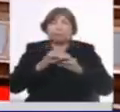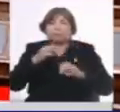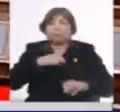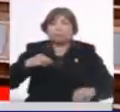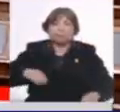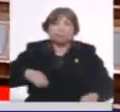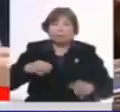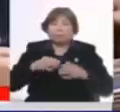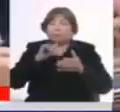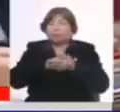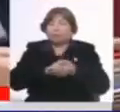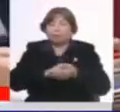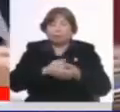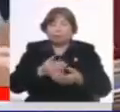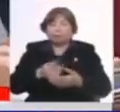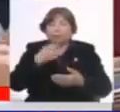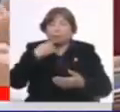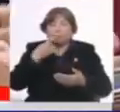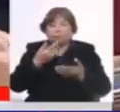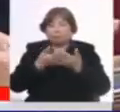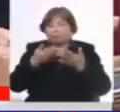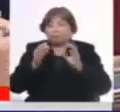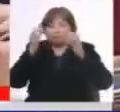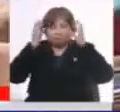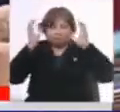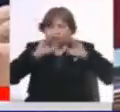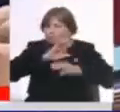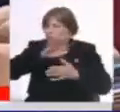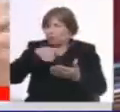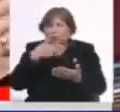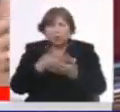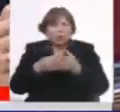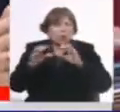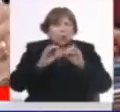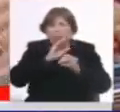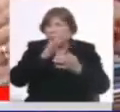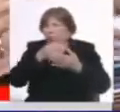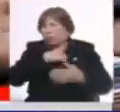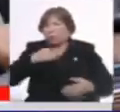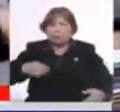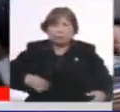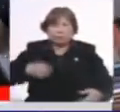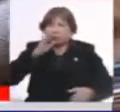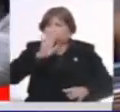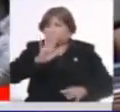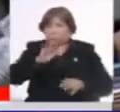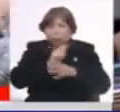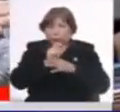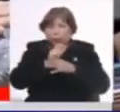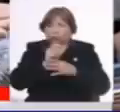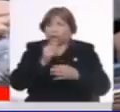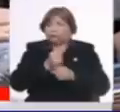premier, y que dice que debe coordinar todas las funciones con todos los ministros, que esa es su tarea,